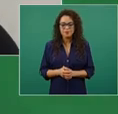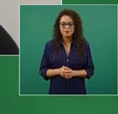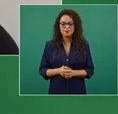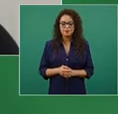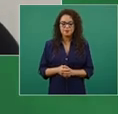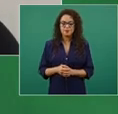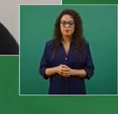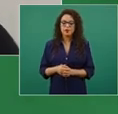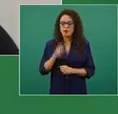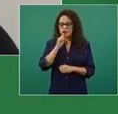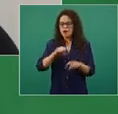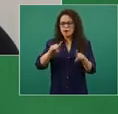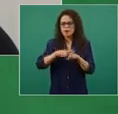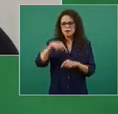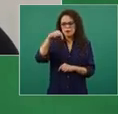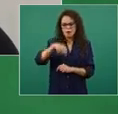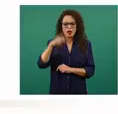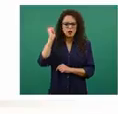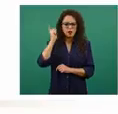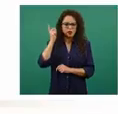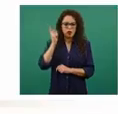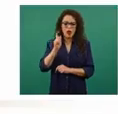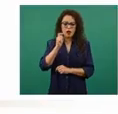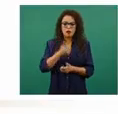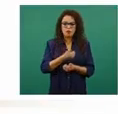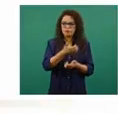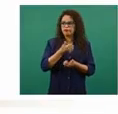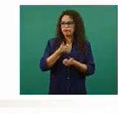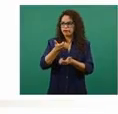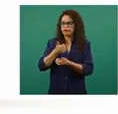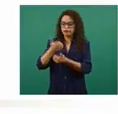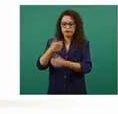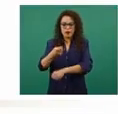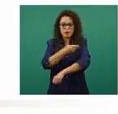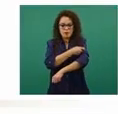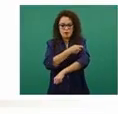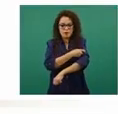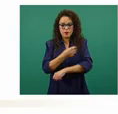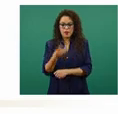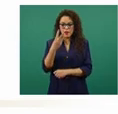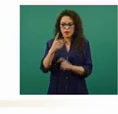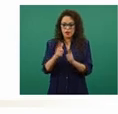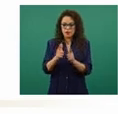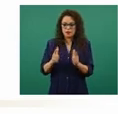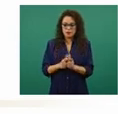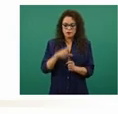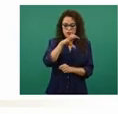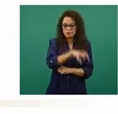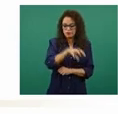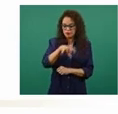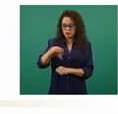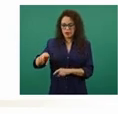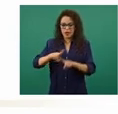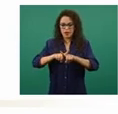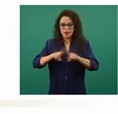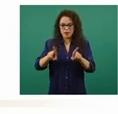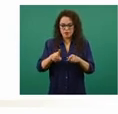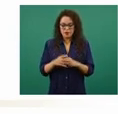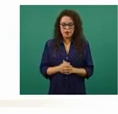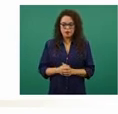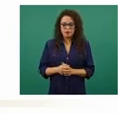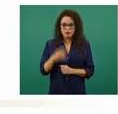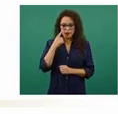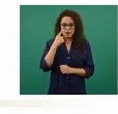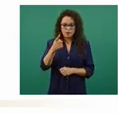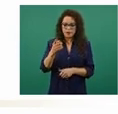distribuimos estas dosis totales aplicadas hasta el momento en los 3 grupos diferentes, grupos poblacionales en los cuales